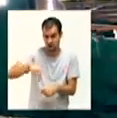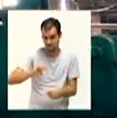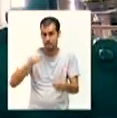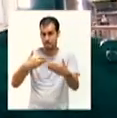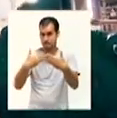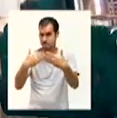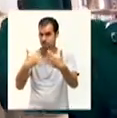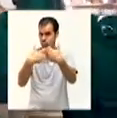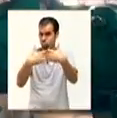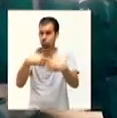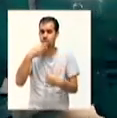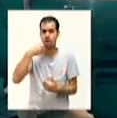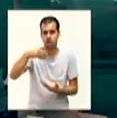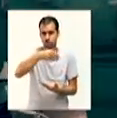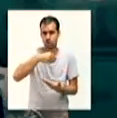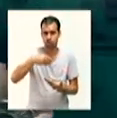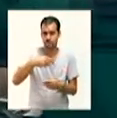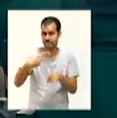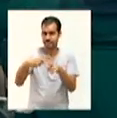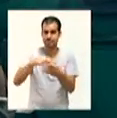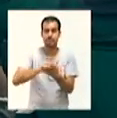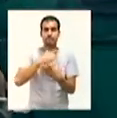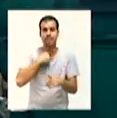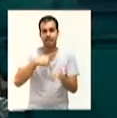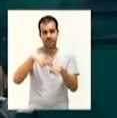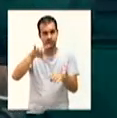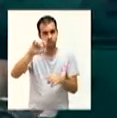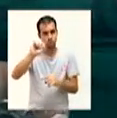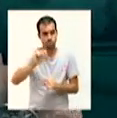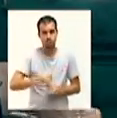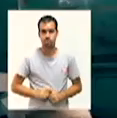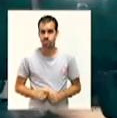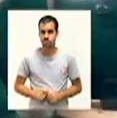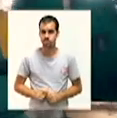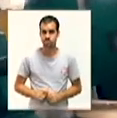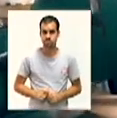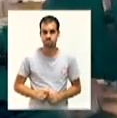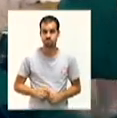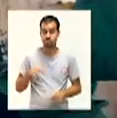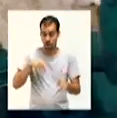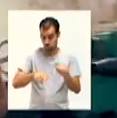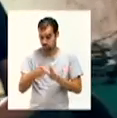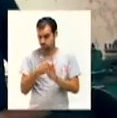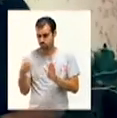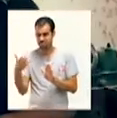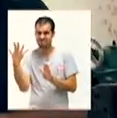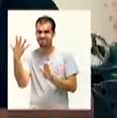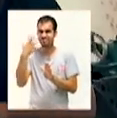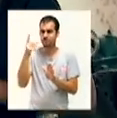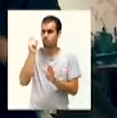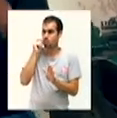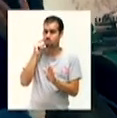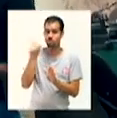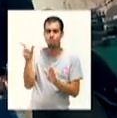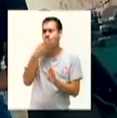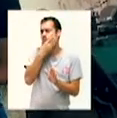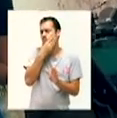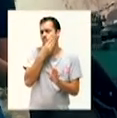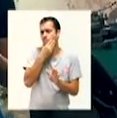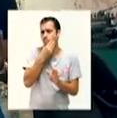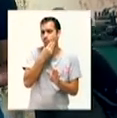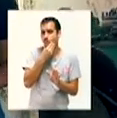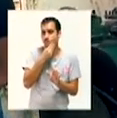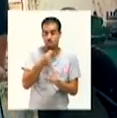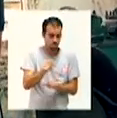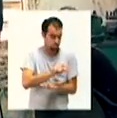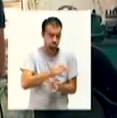Base Central Azucarero, México. En esta oportunidad tengo el placer de encontrarme acompañada por Luis Ángel Hernández, un muchacho muy joven,